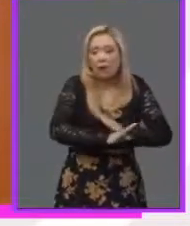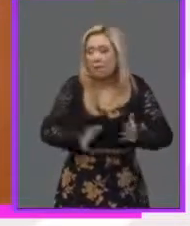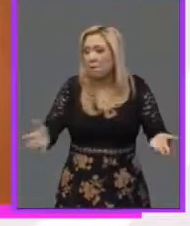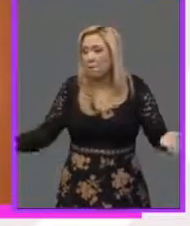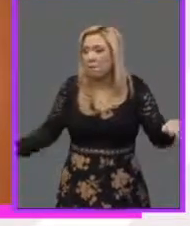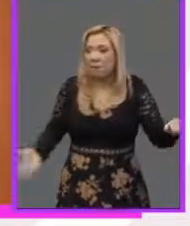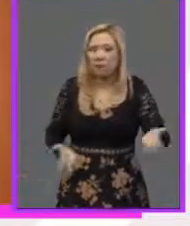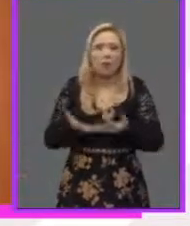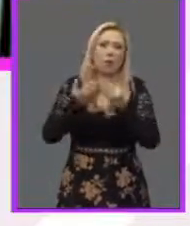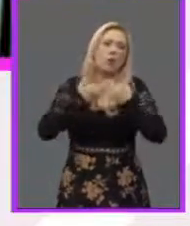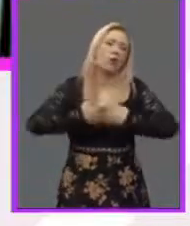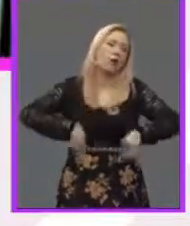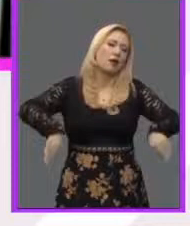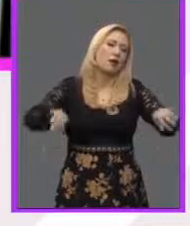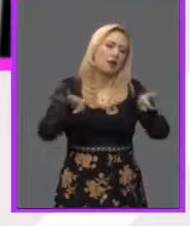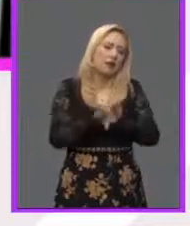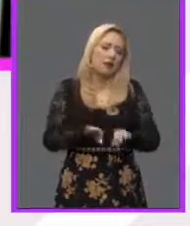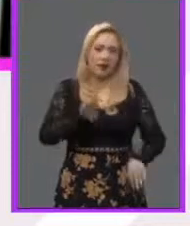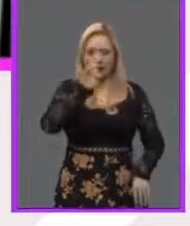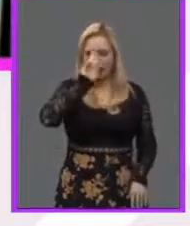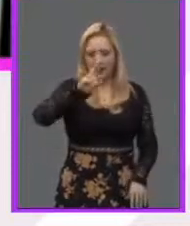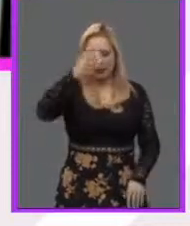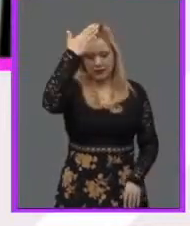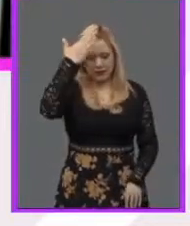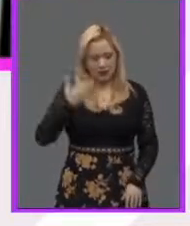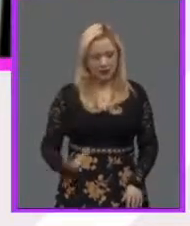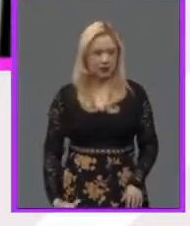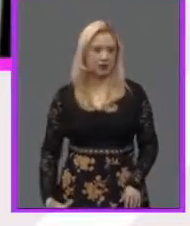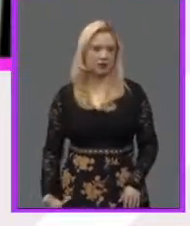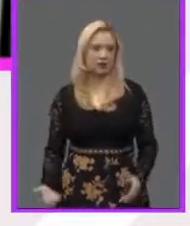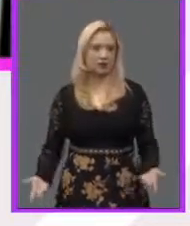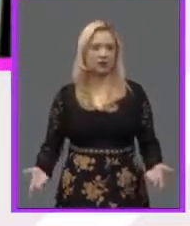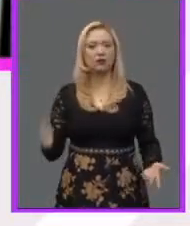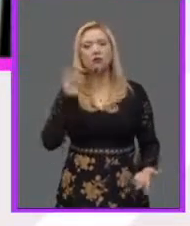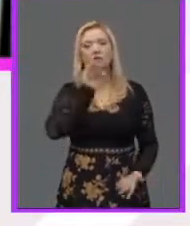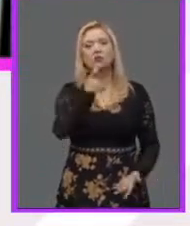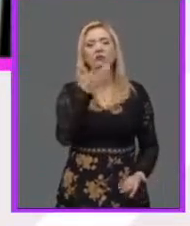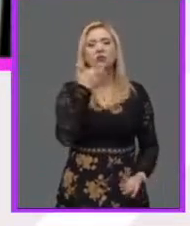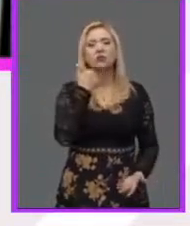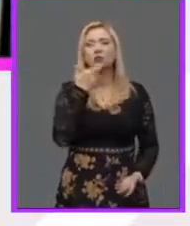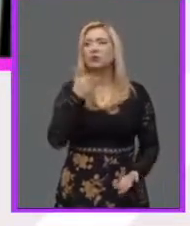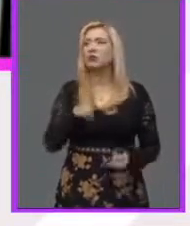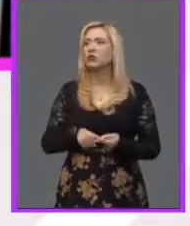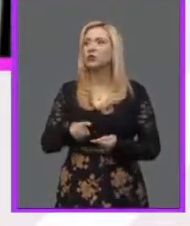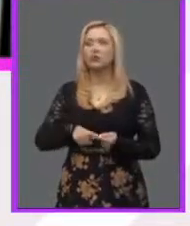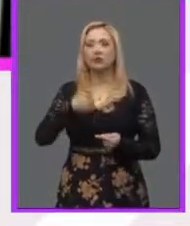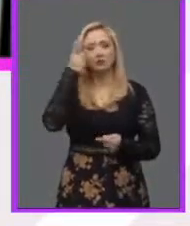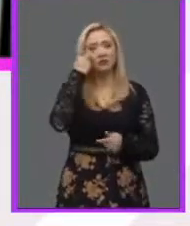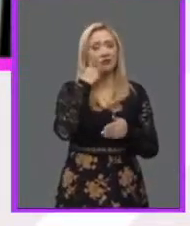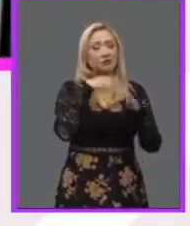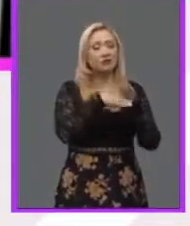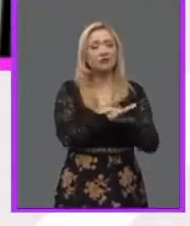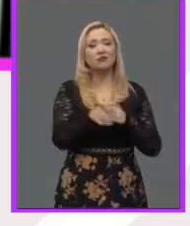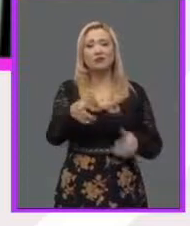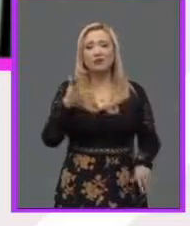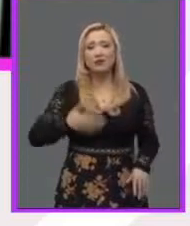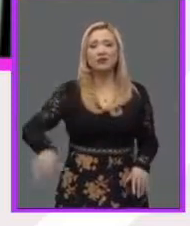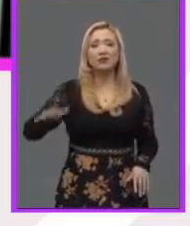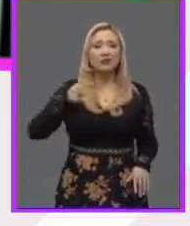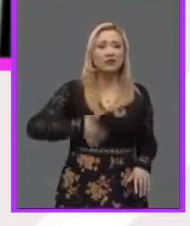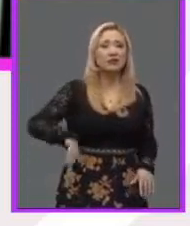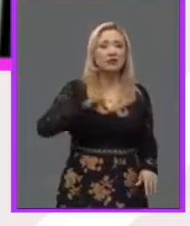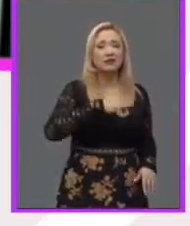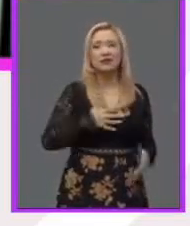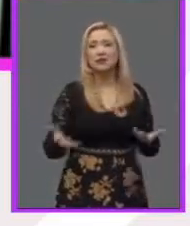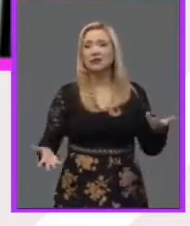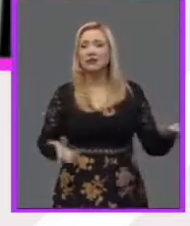es fundamental justamente cuando estamos hablando de la dignidad de las personas, ¿no? El hecho de que no tengas un techo cuando lo estás buscando